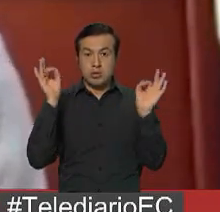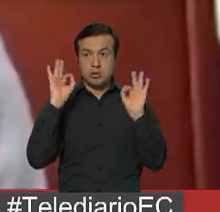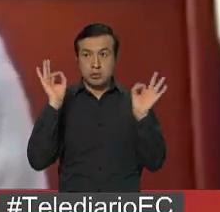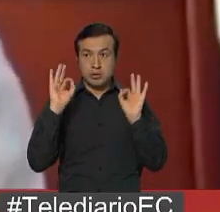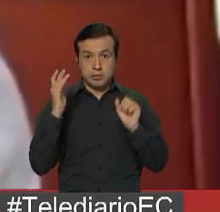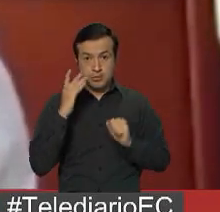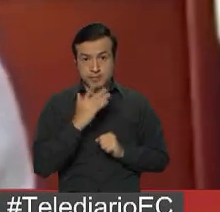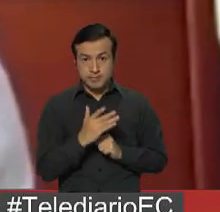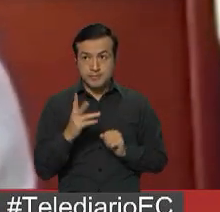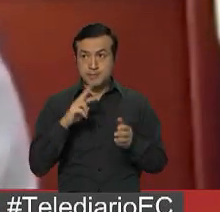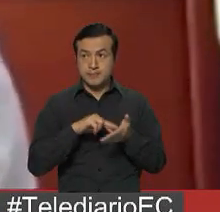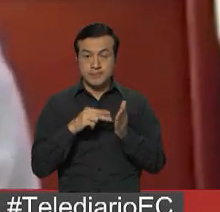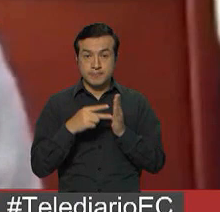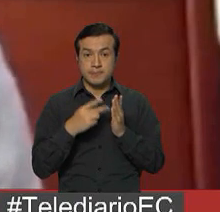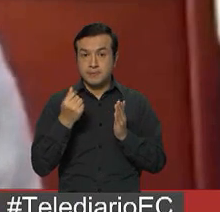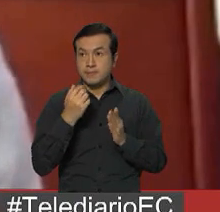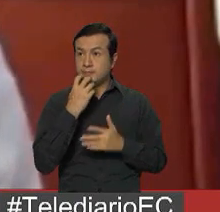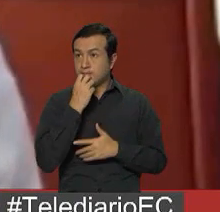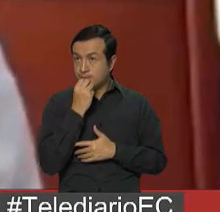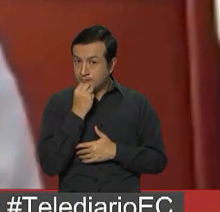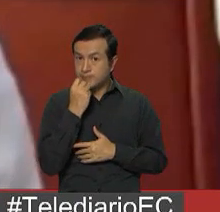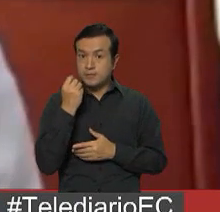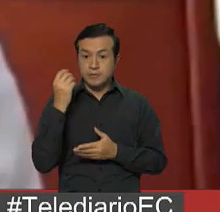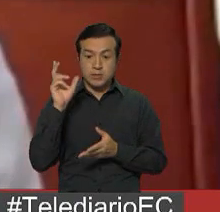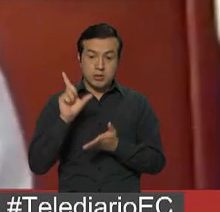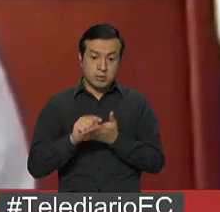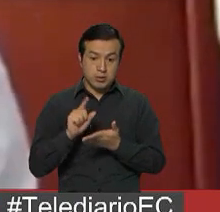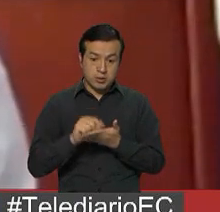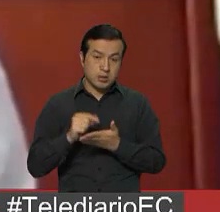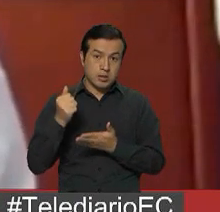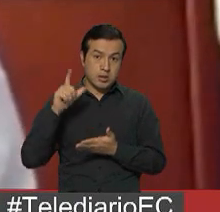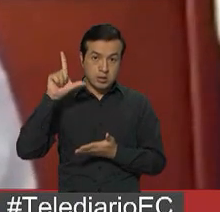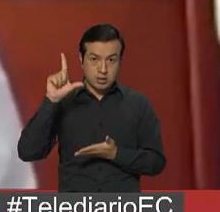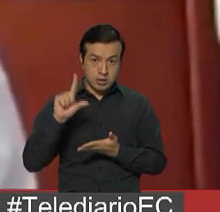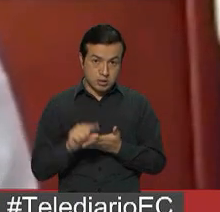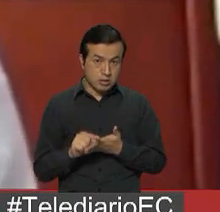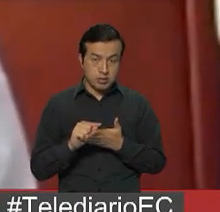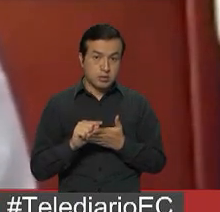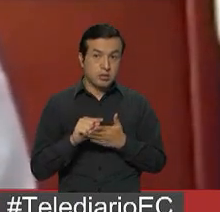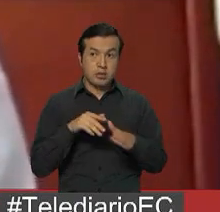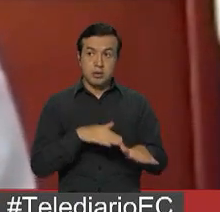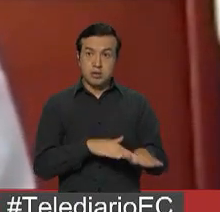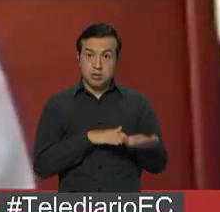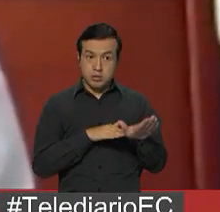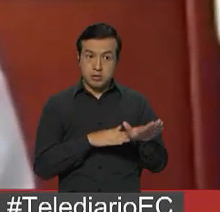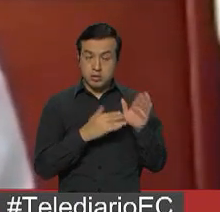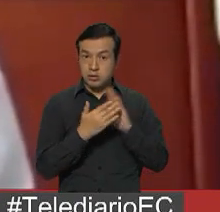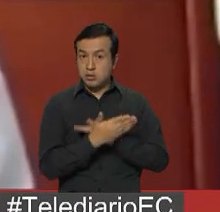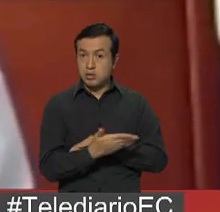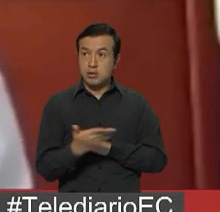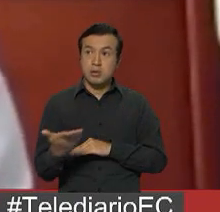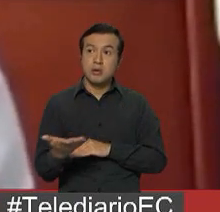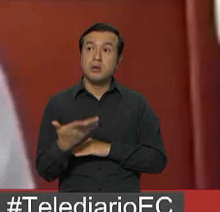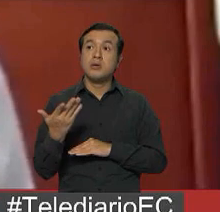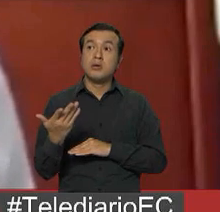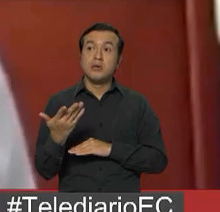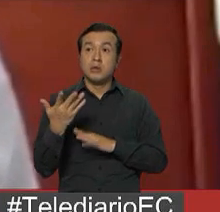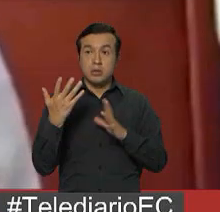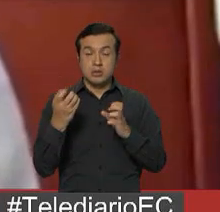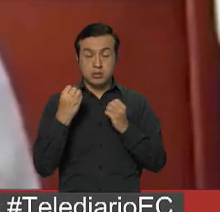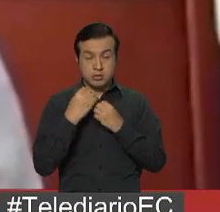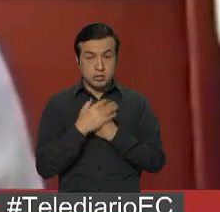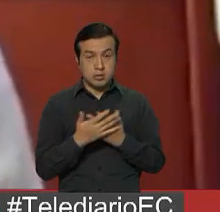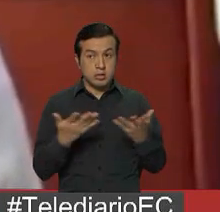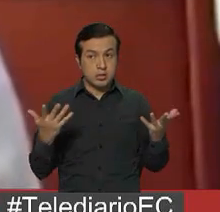bien significa ahorrar costos en papelería sobre todo no nos da ninguna garantía de lo que buscamos